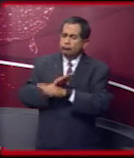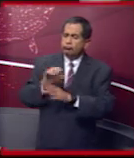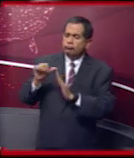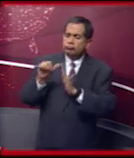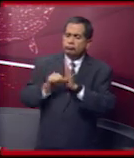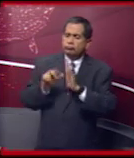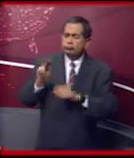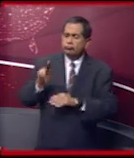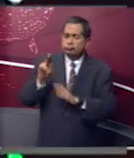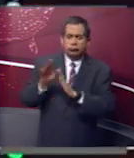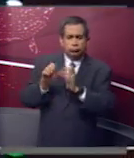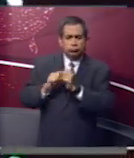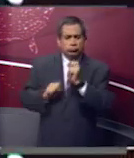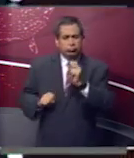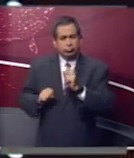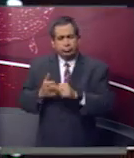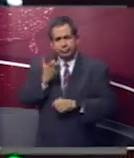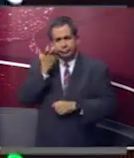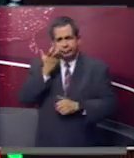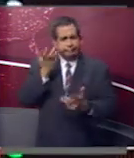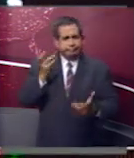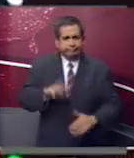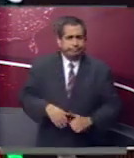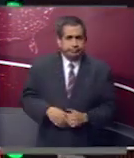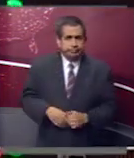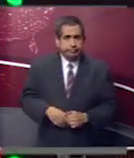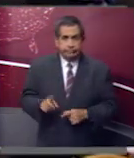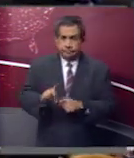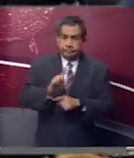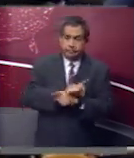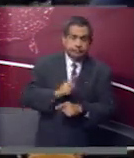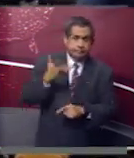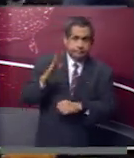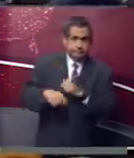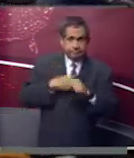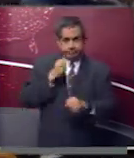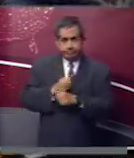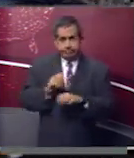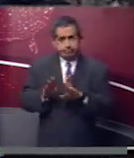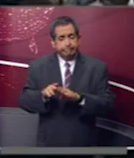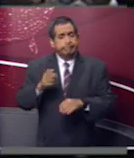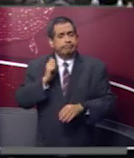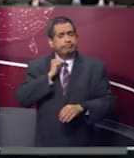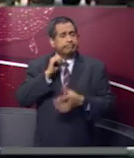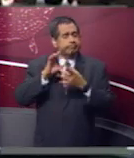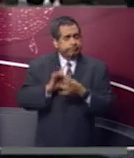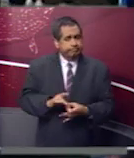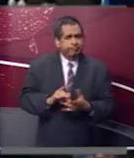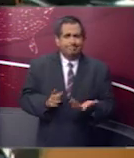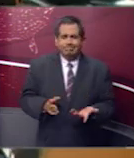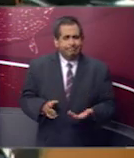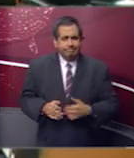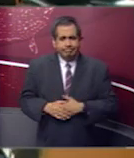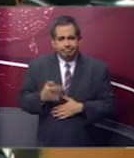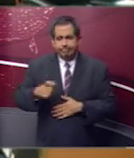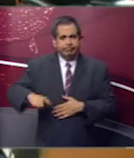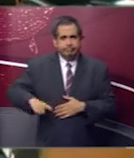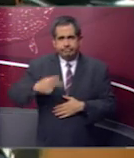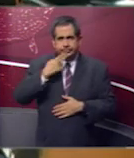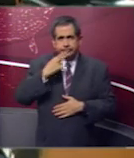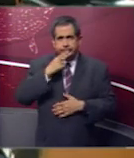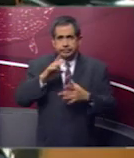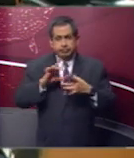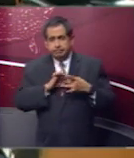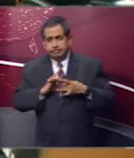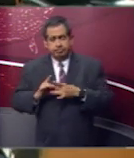80 constitucional. Este debate desde hace más de una década del sistema político mexicano ha dejado de ser un sistema de gobierno unificado